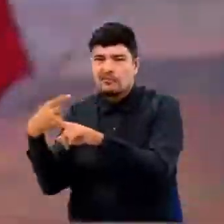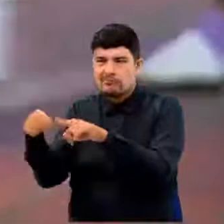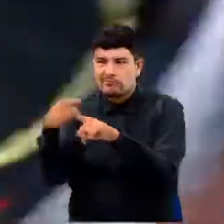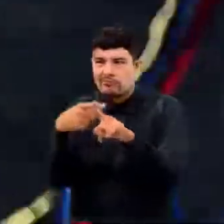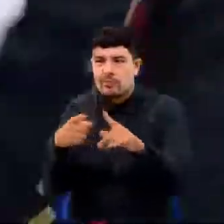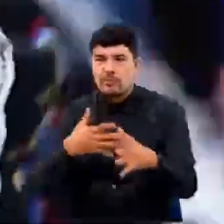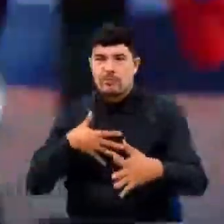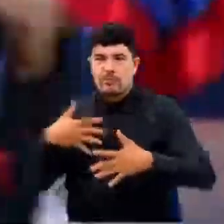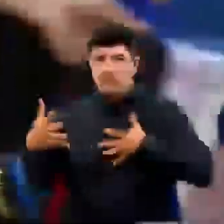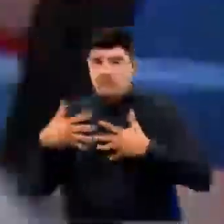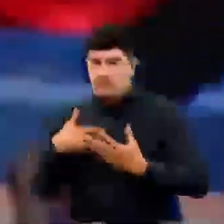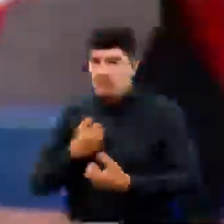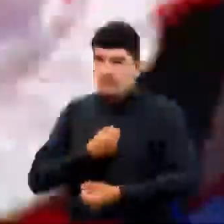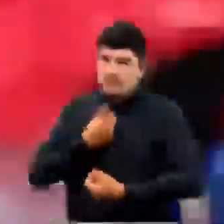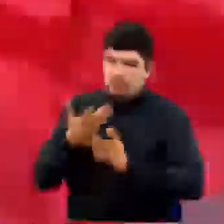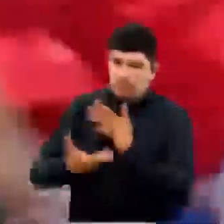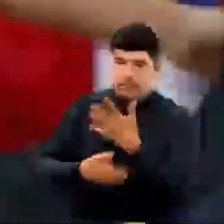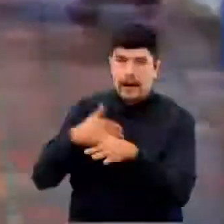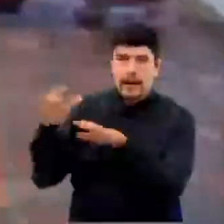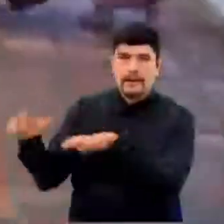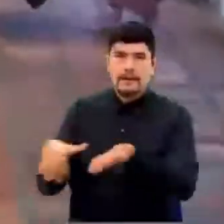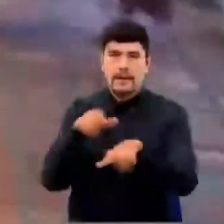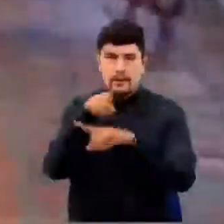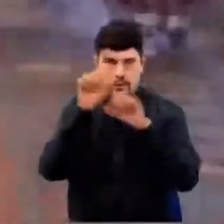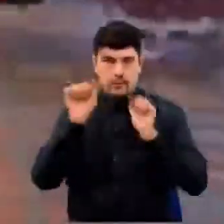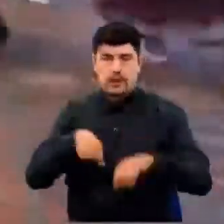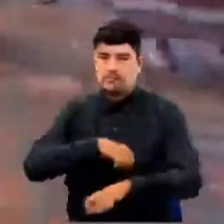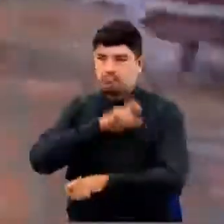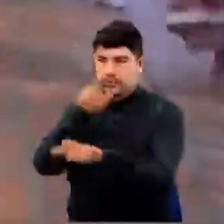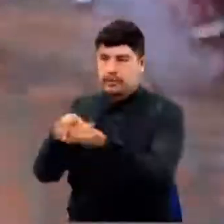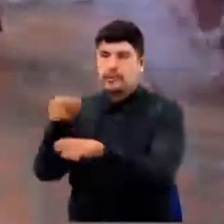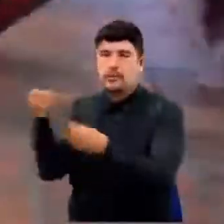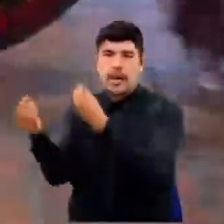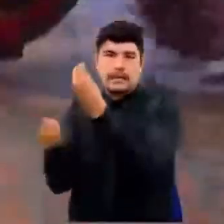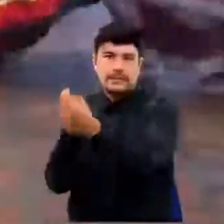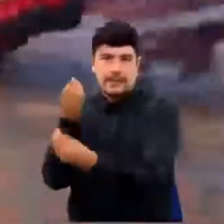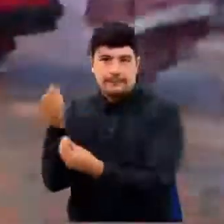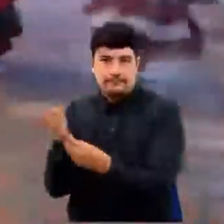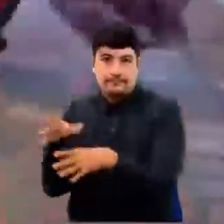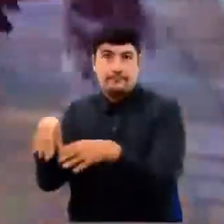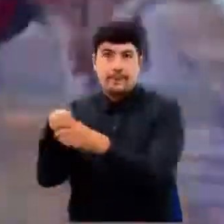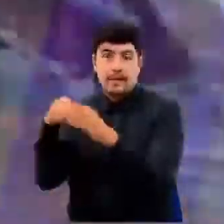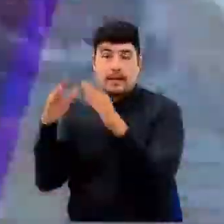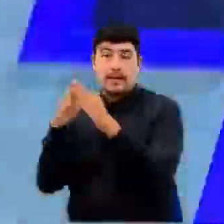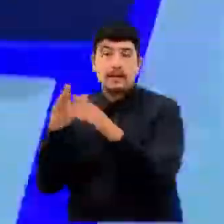este lugar histórico y emblemático de la capital norte santandereana.